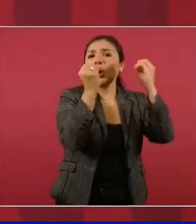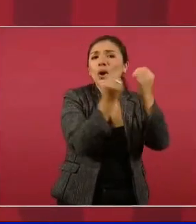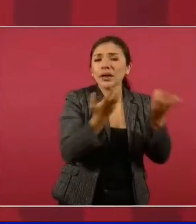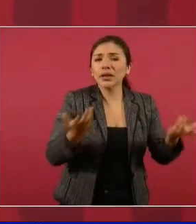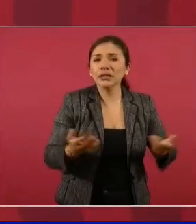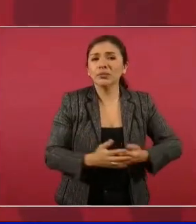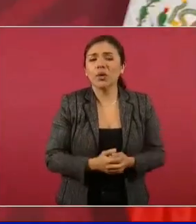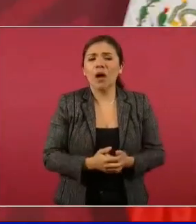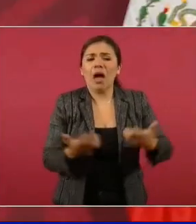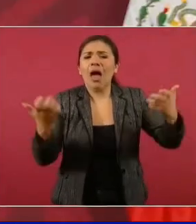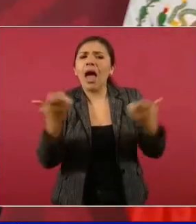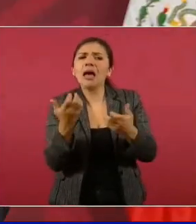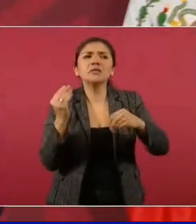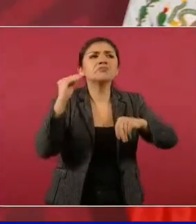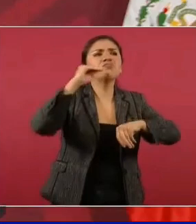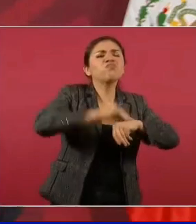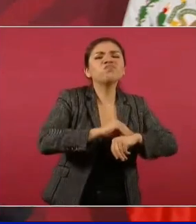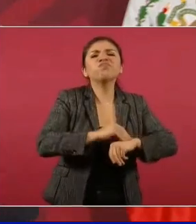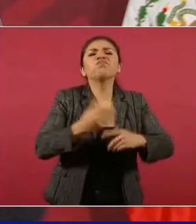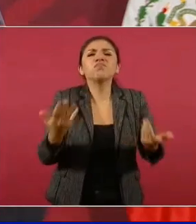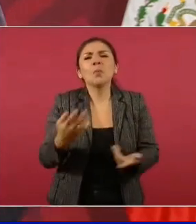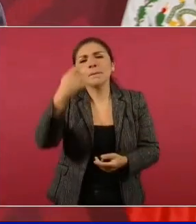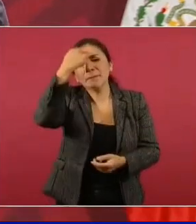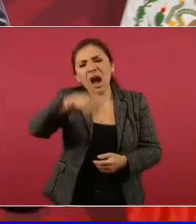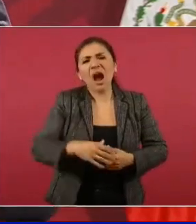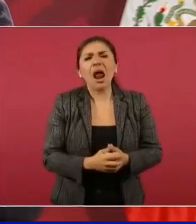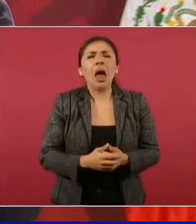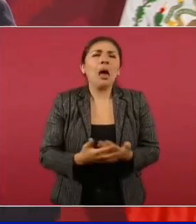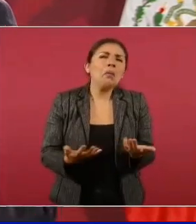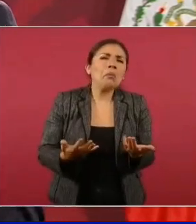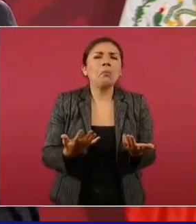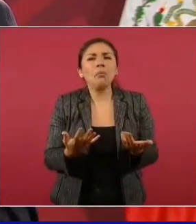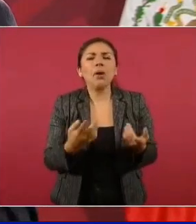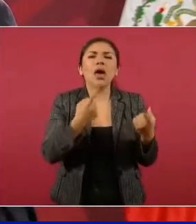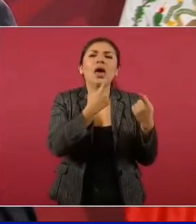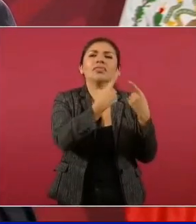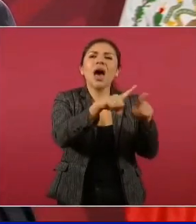Los crearon con distintos